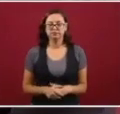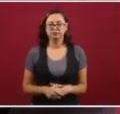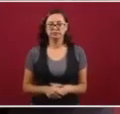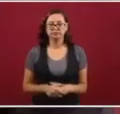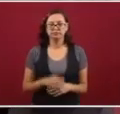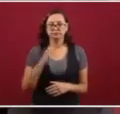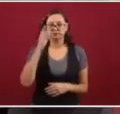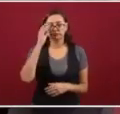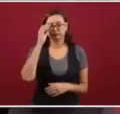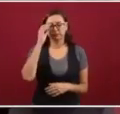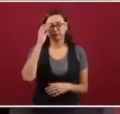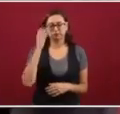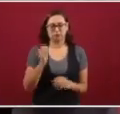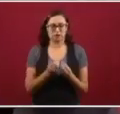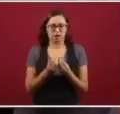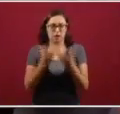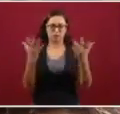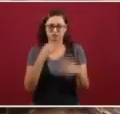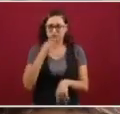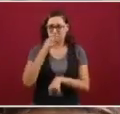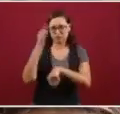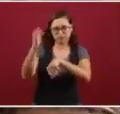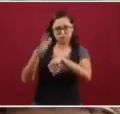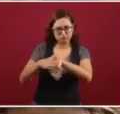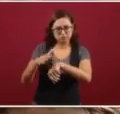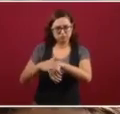se le informa